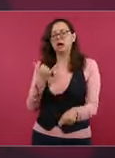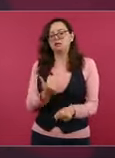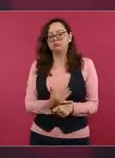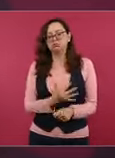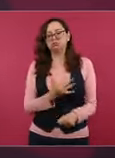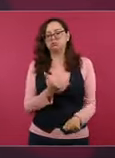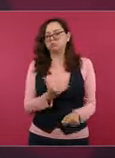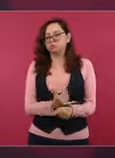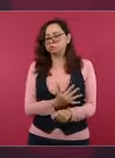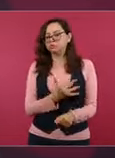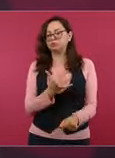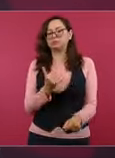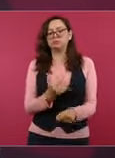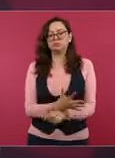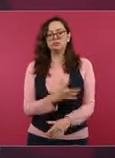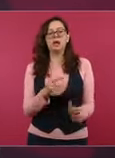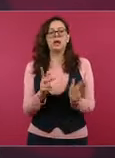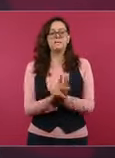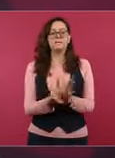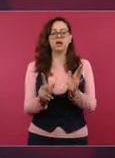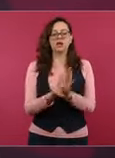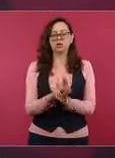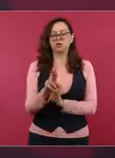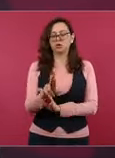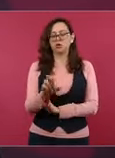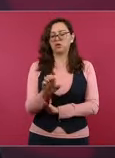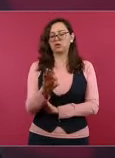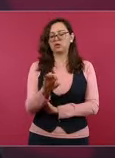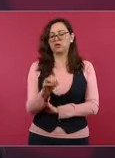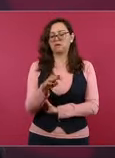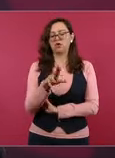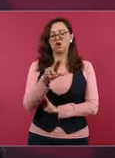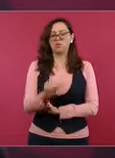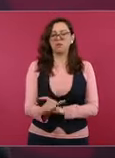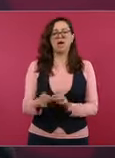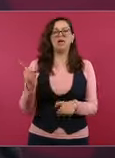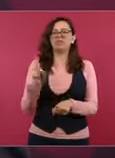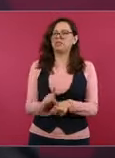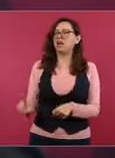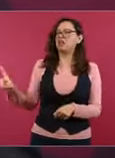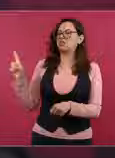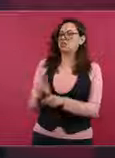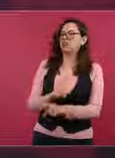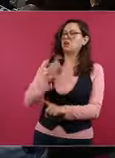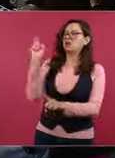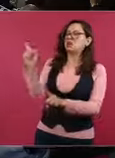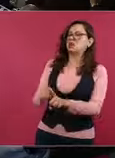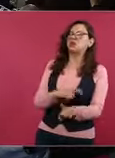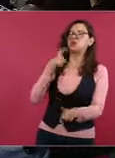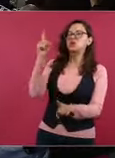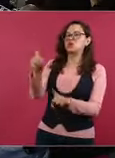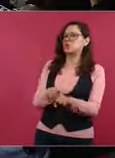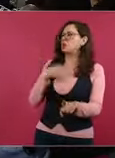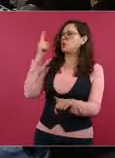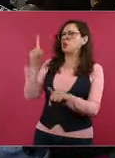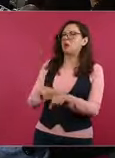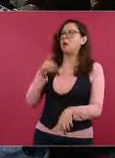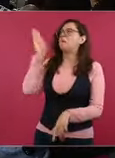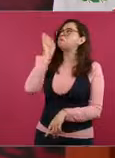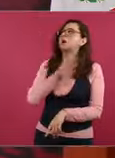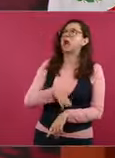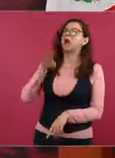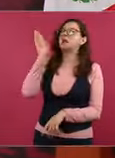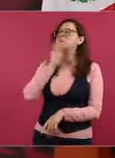un día sí y el otro también, cuestionando la obra. Llegaron a decir hasta Salinas de Gortari de que se iba a